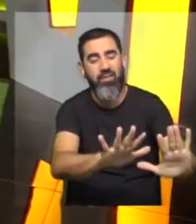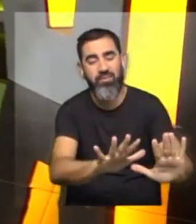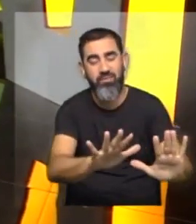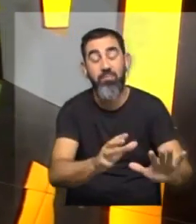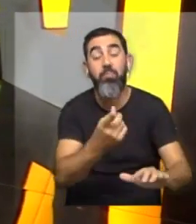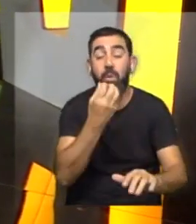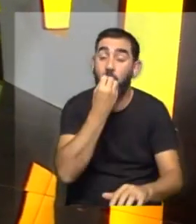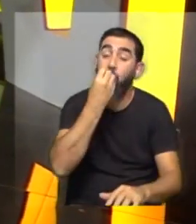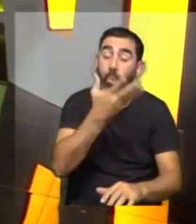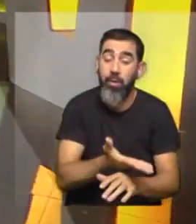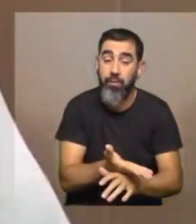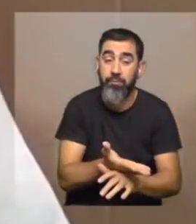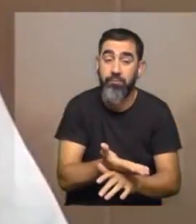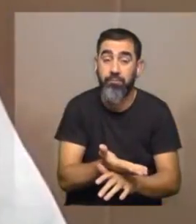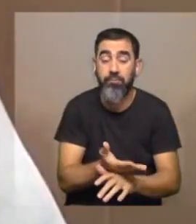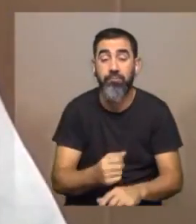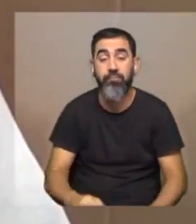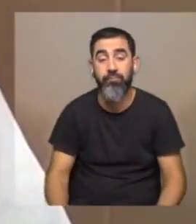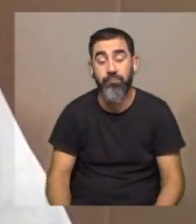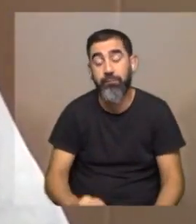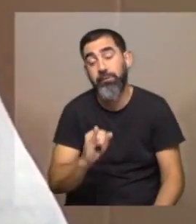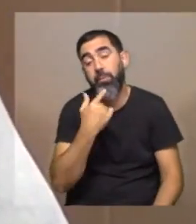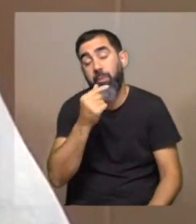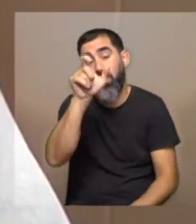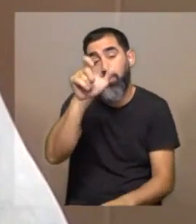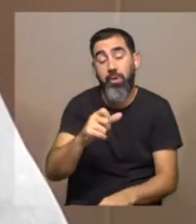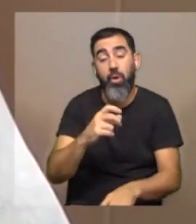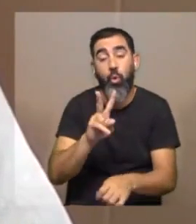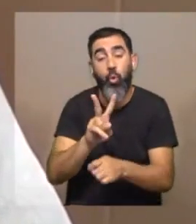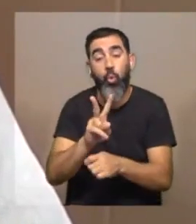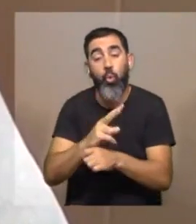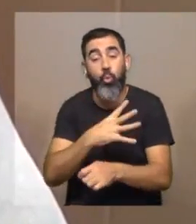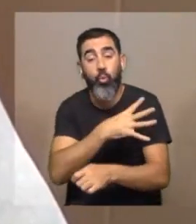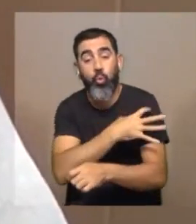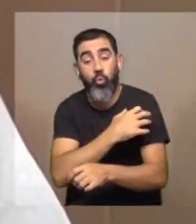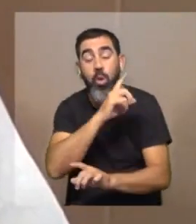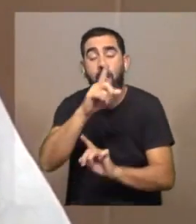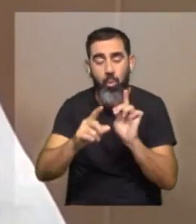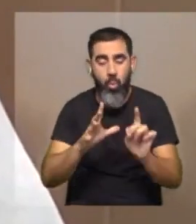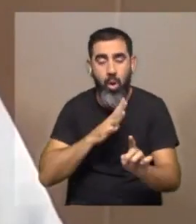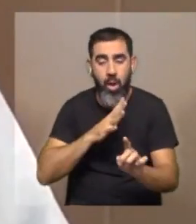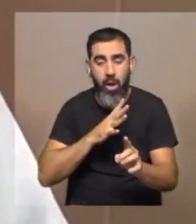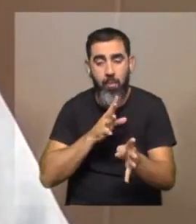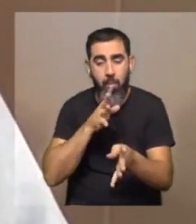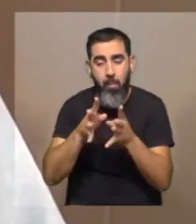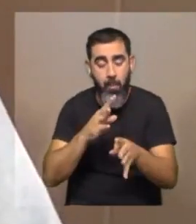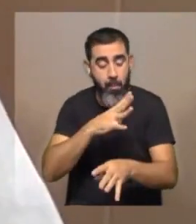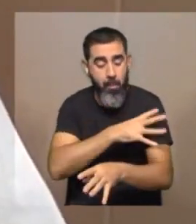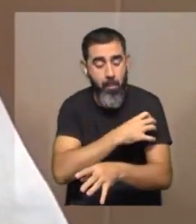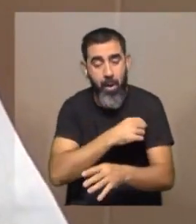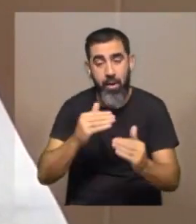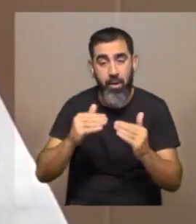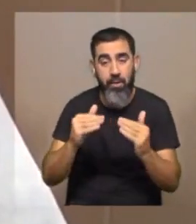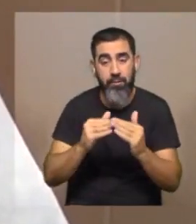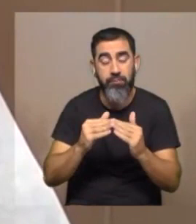Pero estaría bueno que, primero, si la persona se controla la presión, y hoy muchas personas tienen la posibilidad de autocontrolarse, siguieran